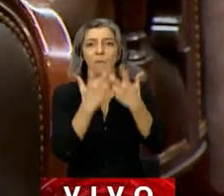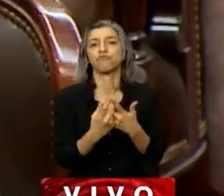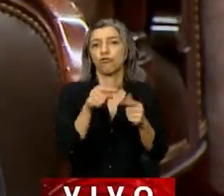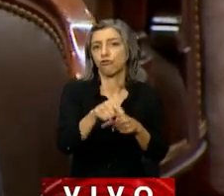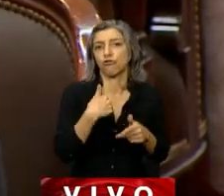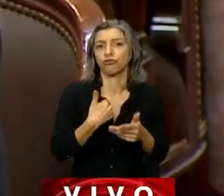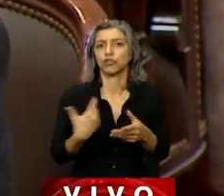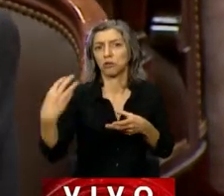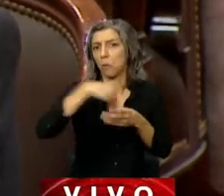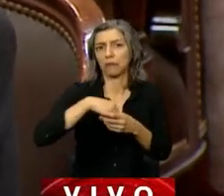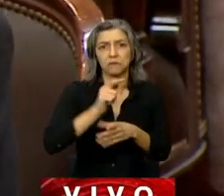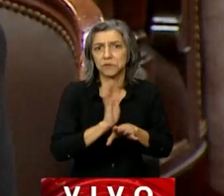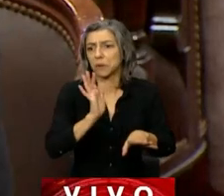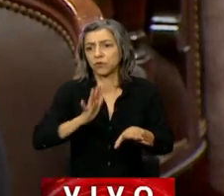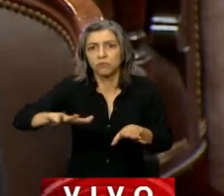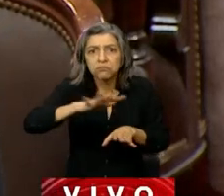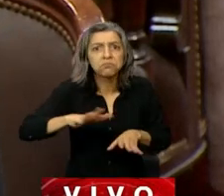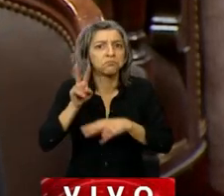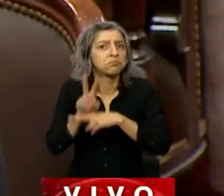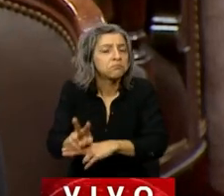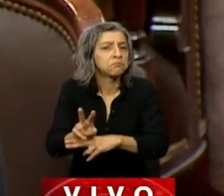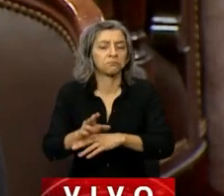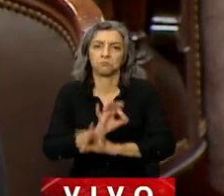ley de la creación del agua del agujero azul,